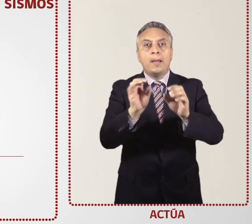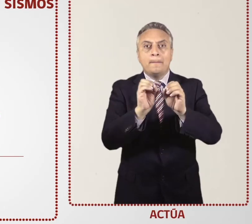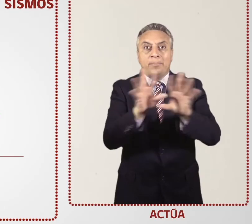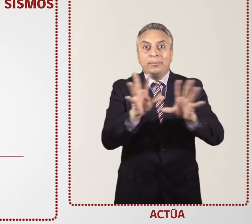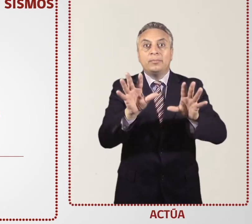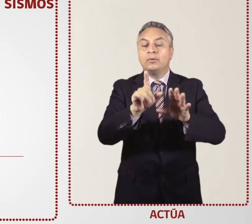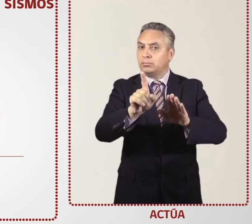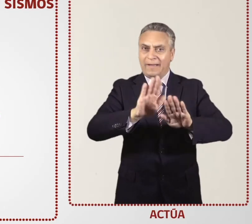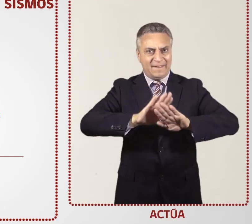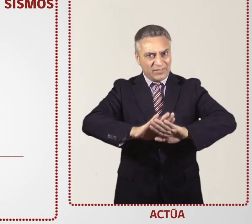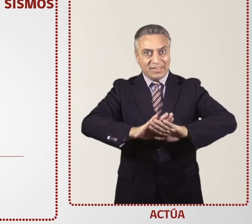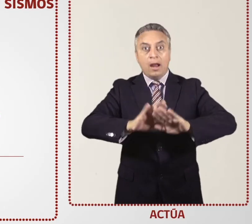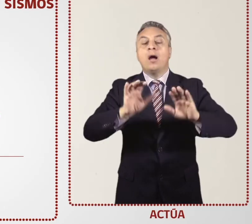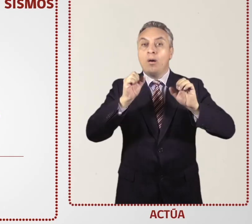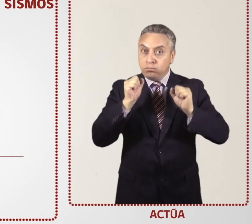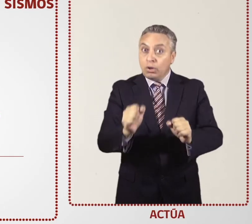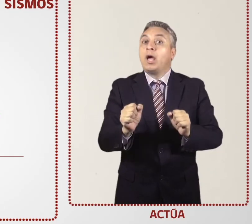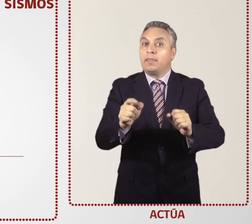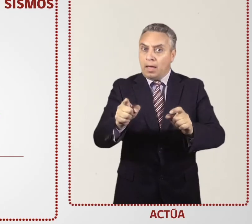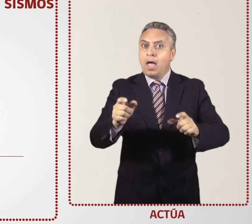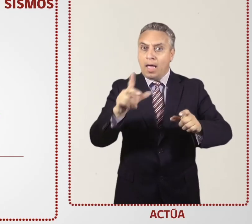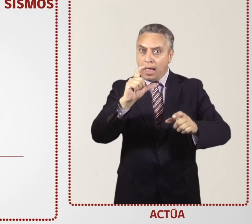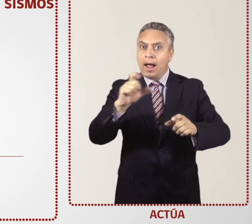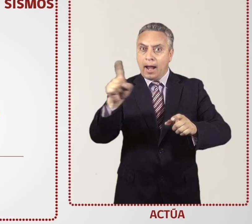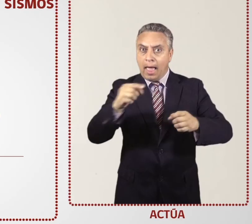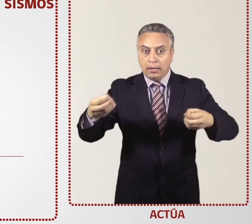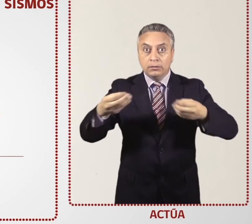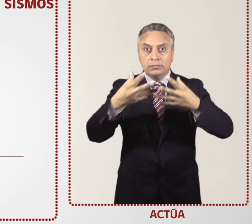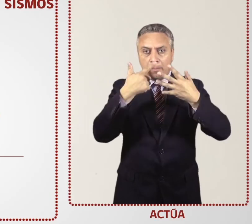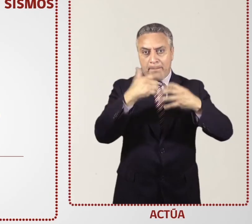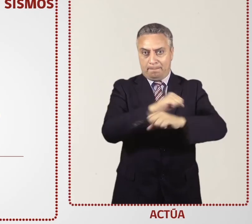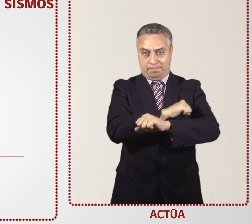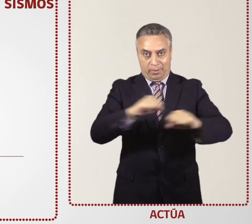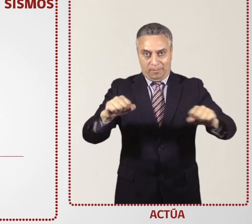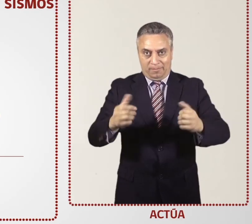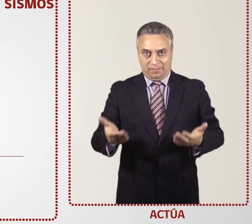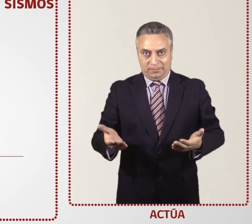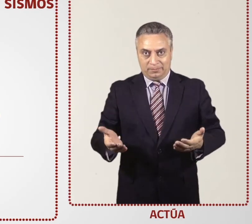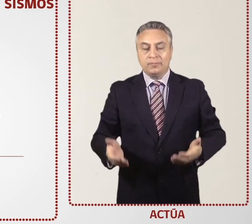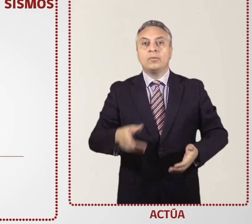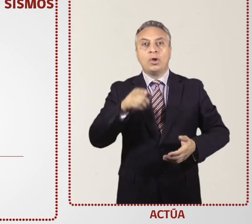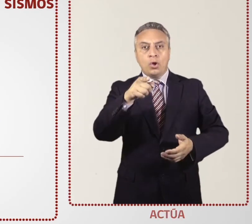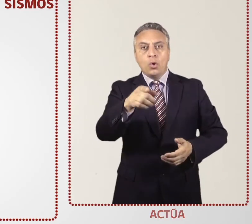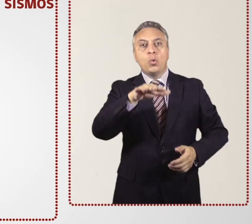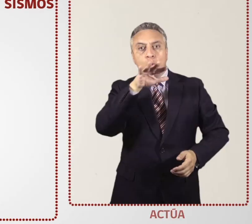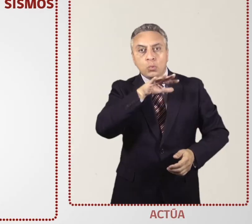encendedores. Evita provocar chispas que puedan generar una explosión en caso de fuga de gas.